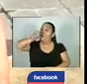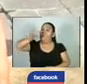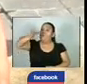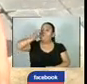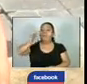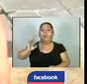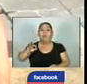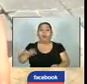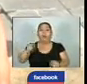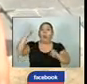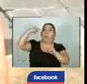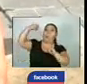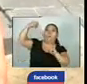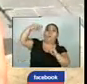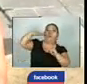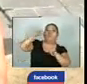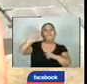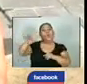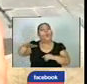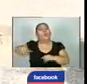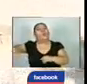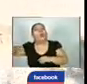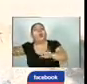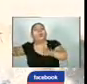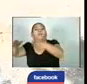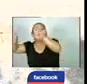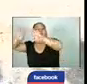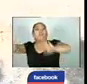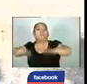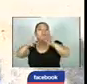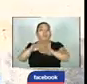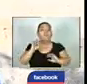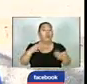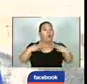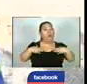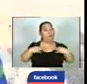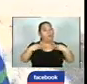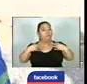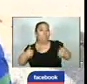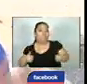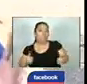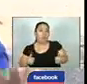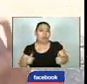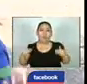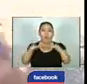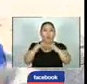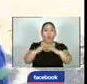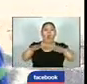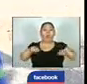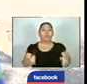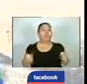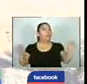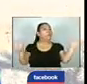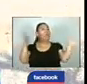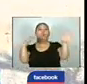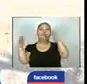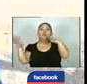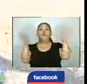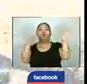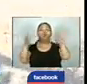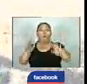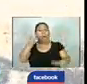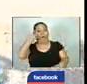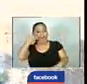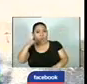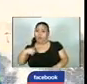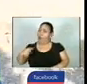tratando de no estar mucho tiempo en la ciudad, sino que ir a lugares más frescos. Lo mejor es andar con ropa cómoda y estar en lugares así como aquí, que ventile el aire. ¿Verdad?